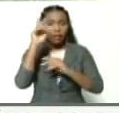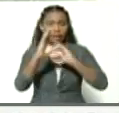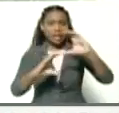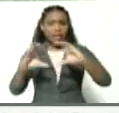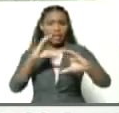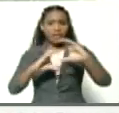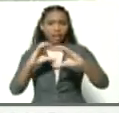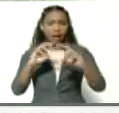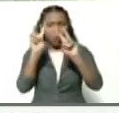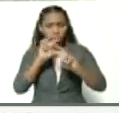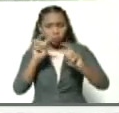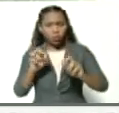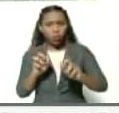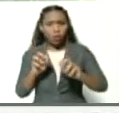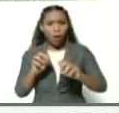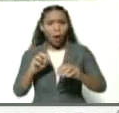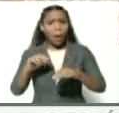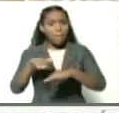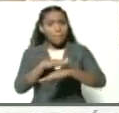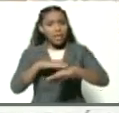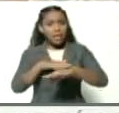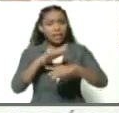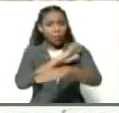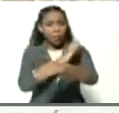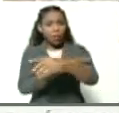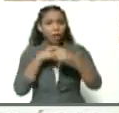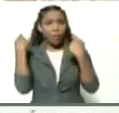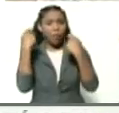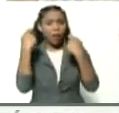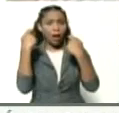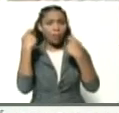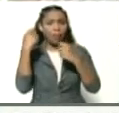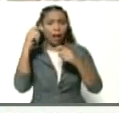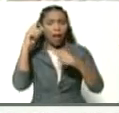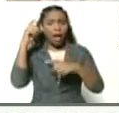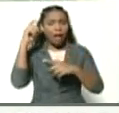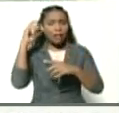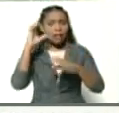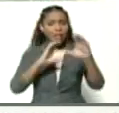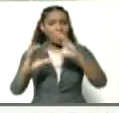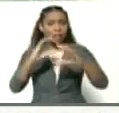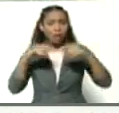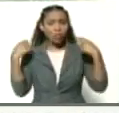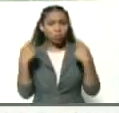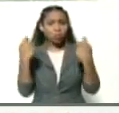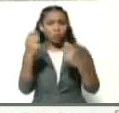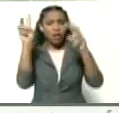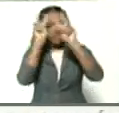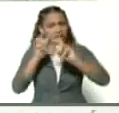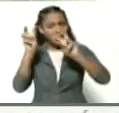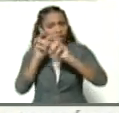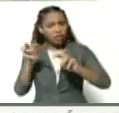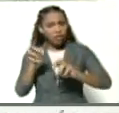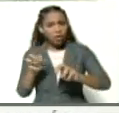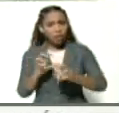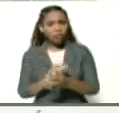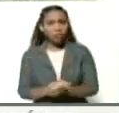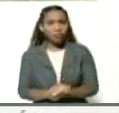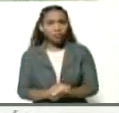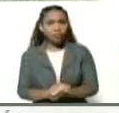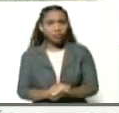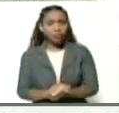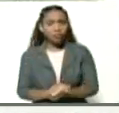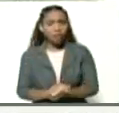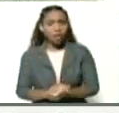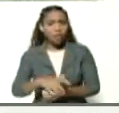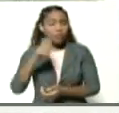investigadora, ministra del Poder Popular para la Ciencia, la Innovación, la Investigación,